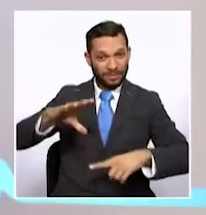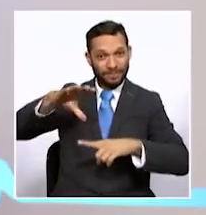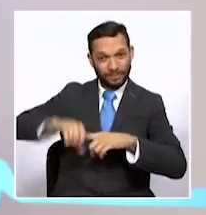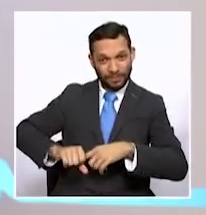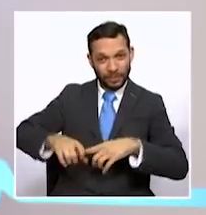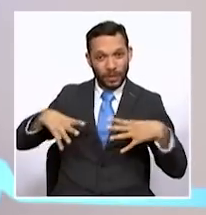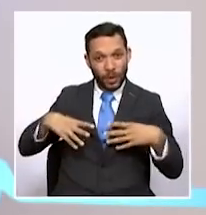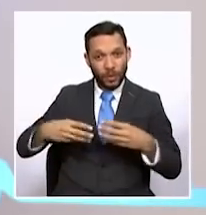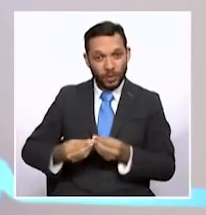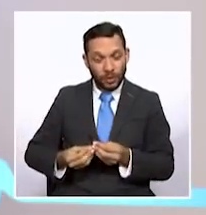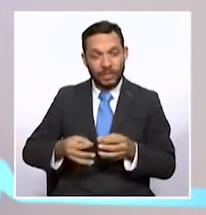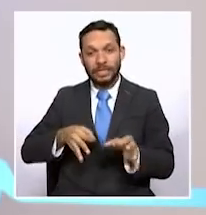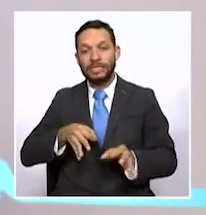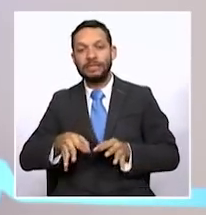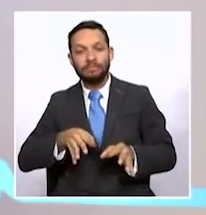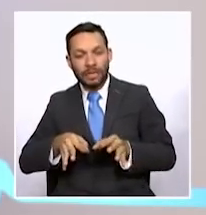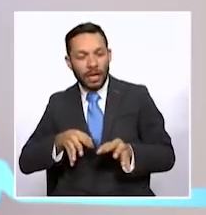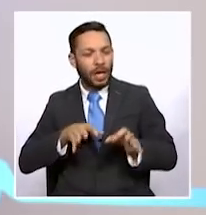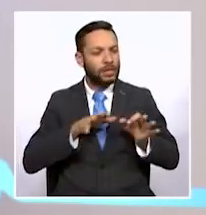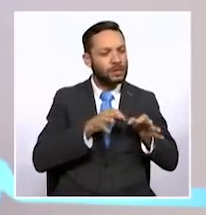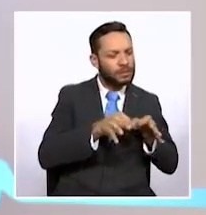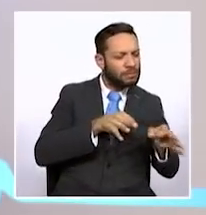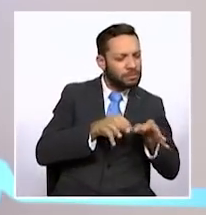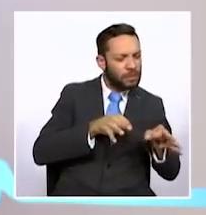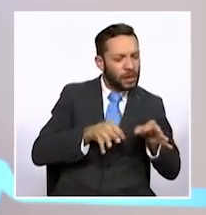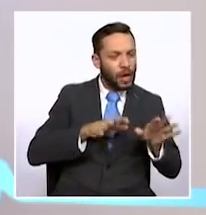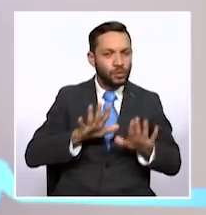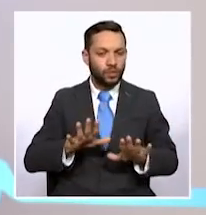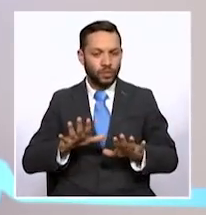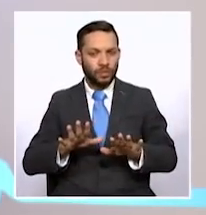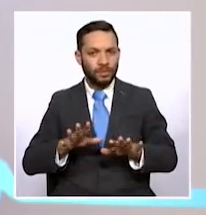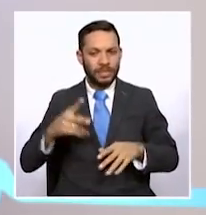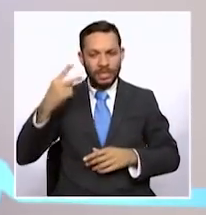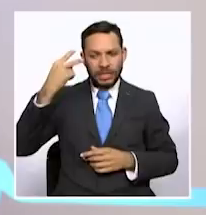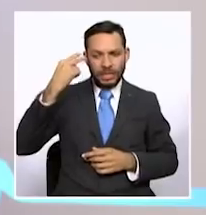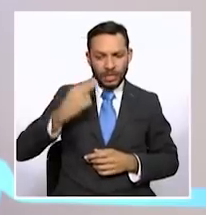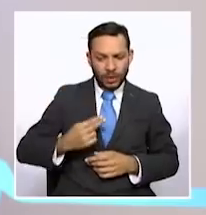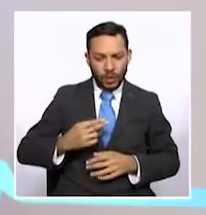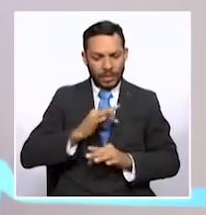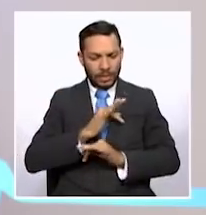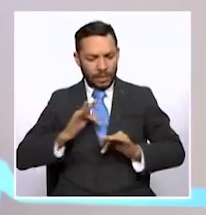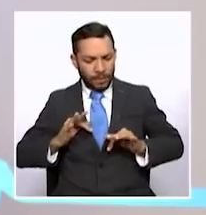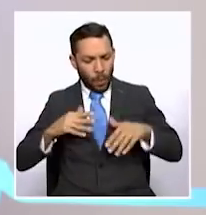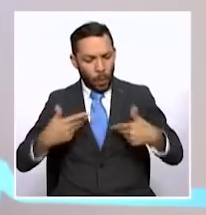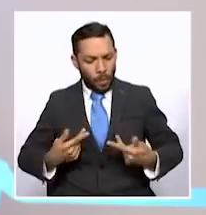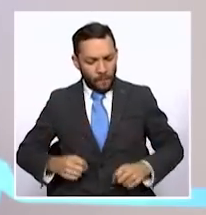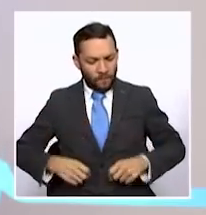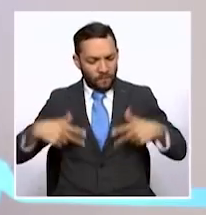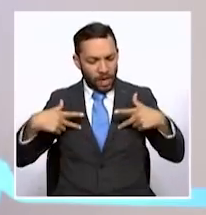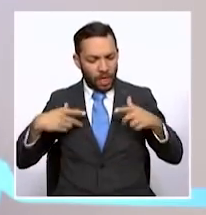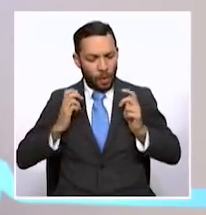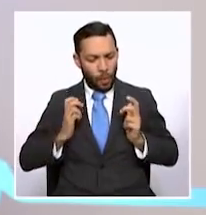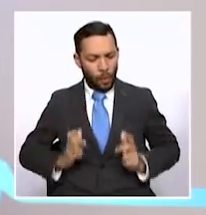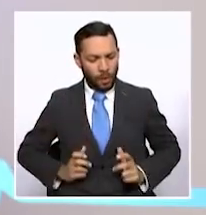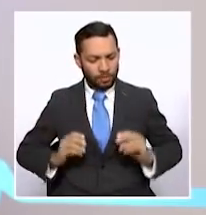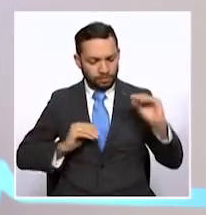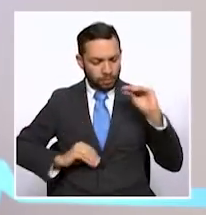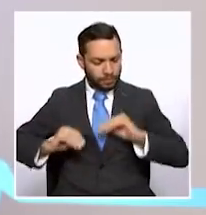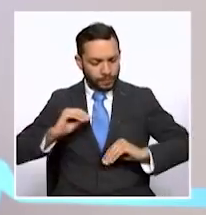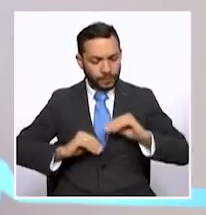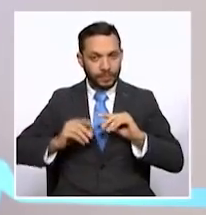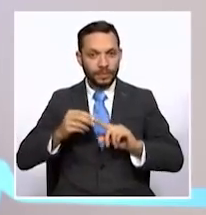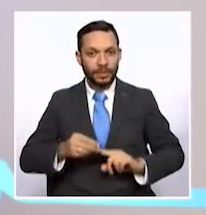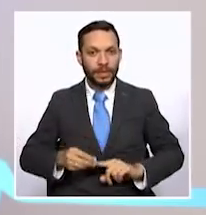acá unas historias clínicas. Ustedes entenderán muchos de los cambios que pueden estar haciendo en su cuerpo y la importancia de la consulta